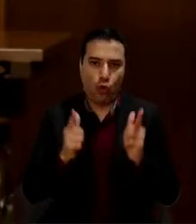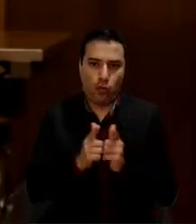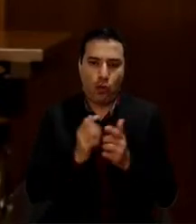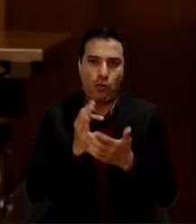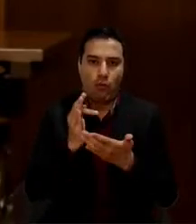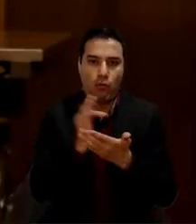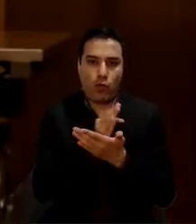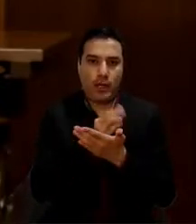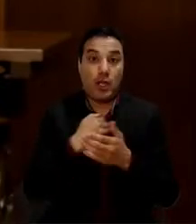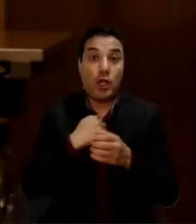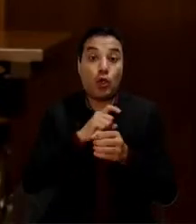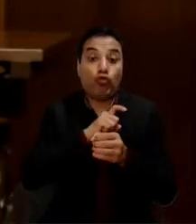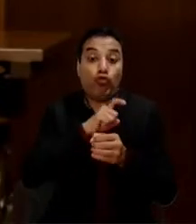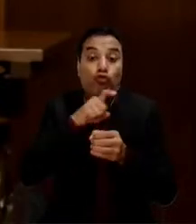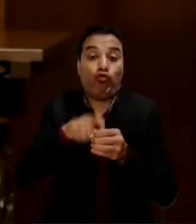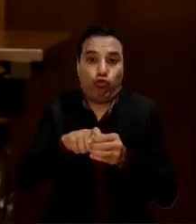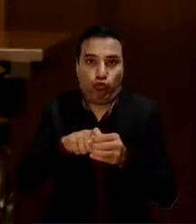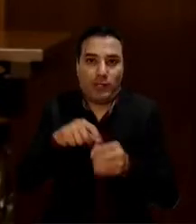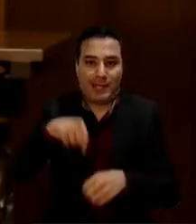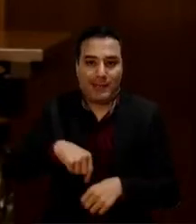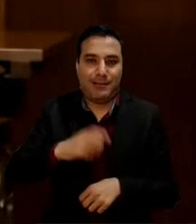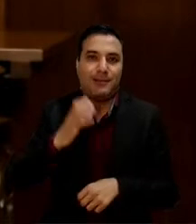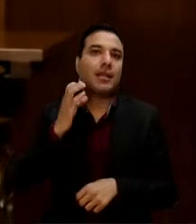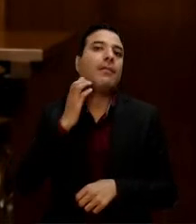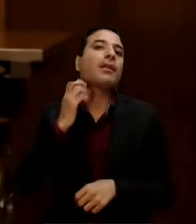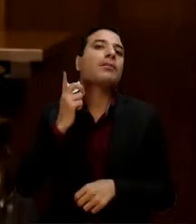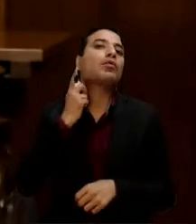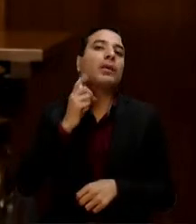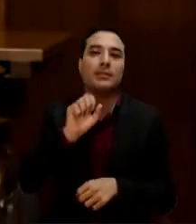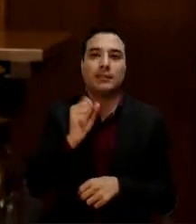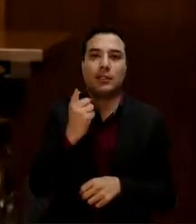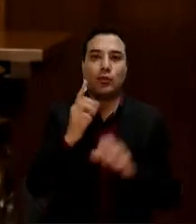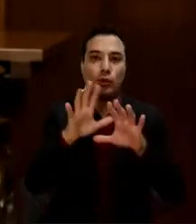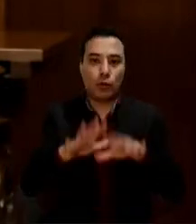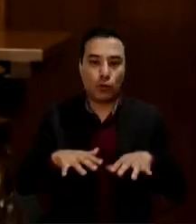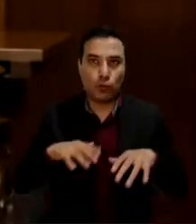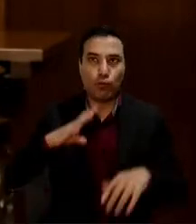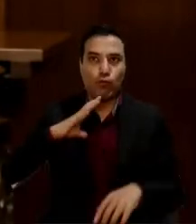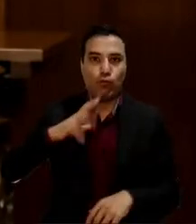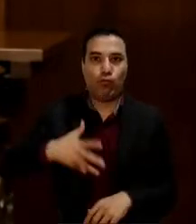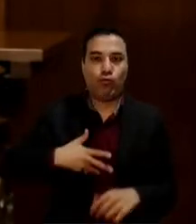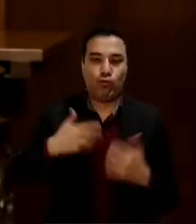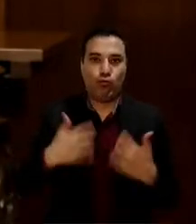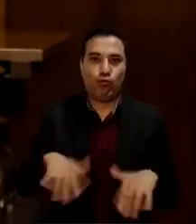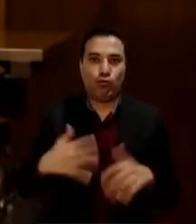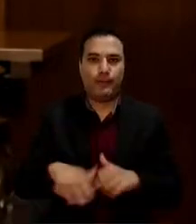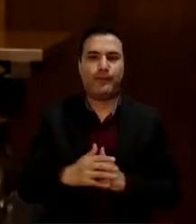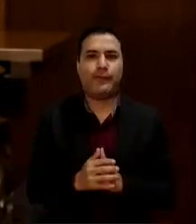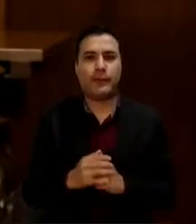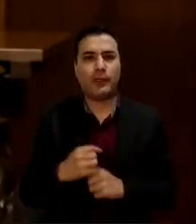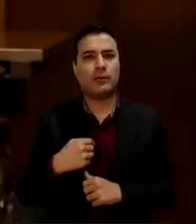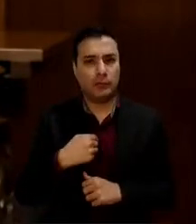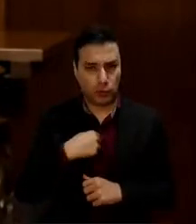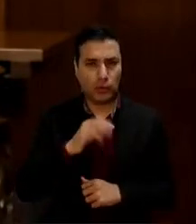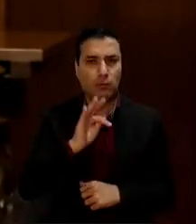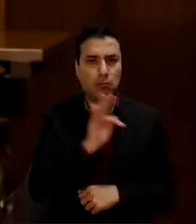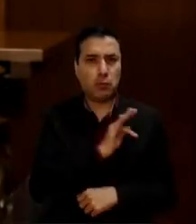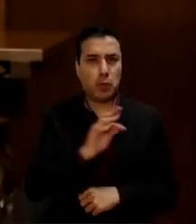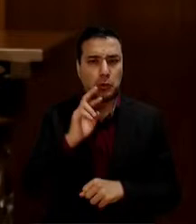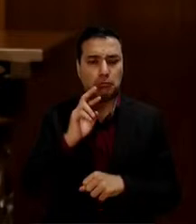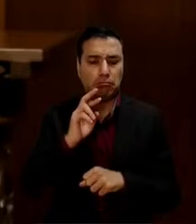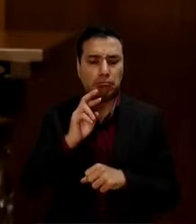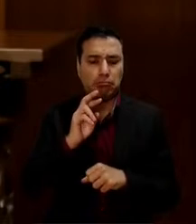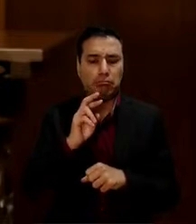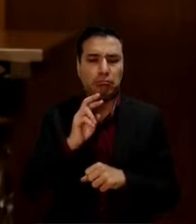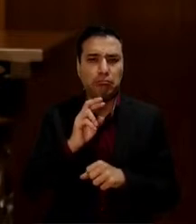Morena en la Honorable 61ª Legislatura, en ejercicio de mis facultades previstas